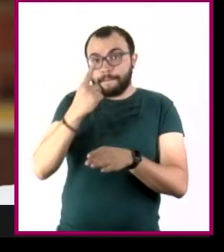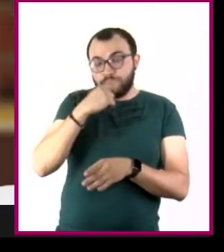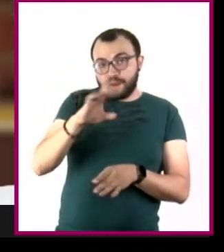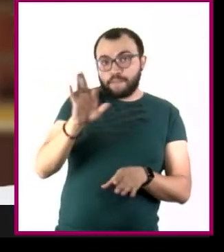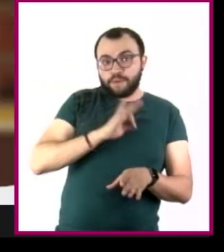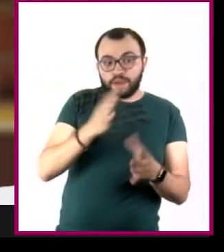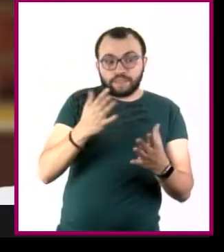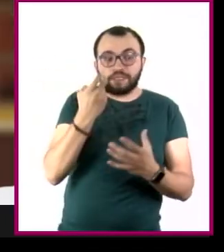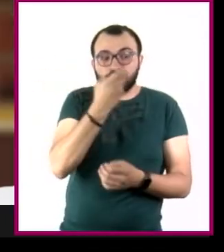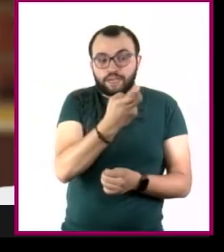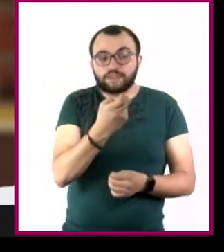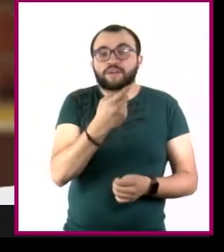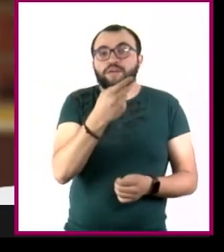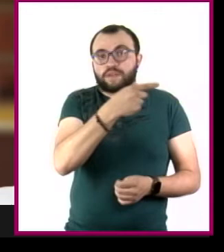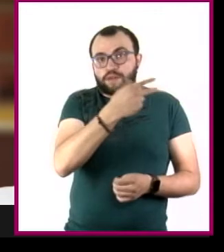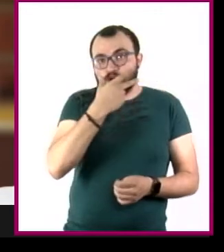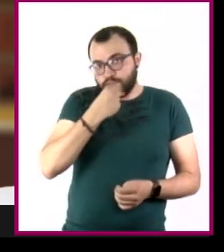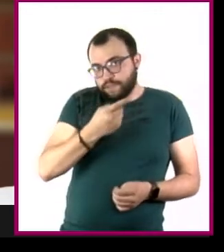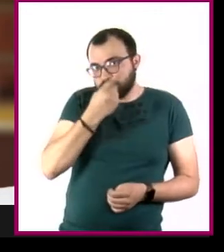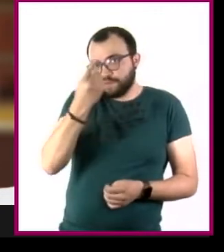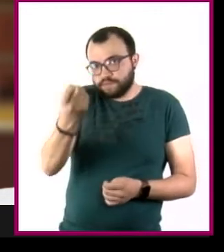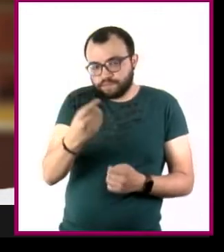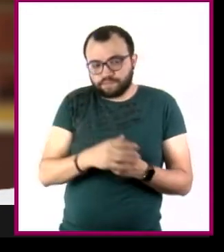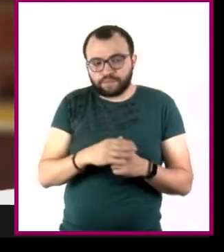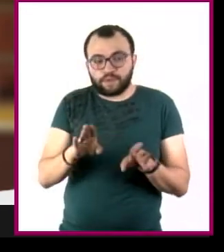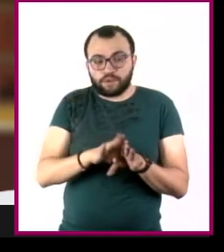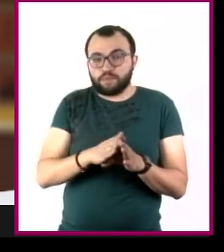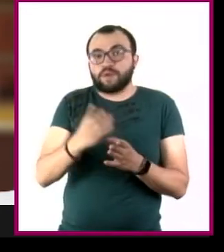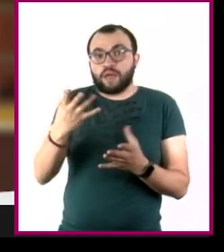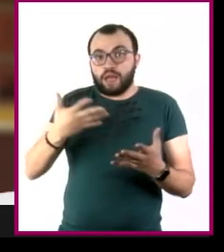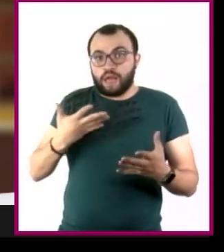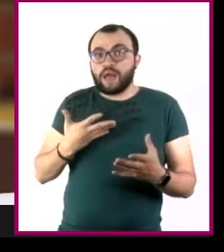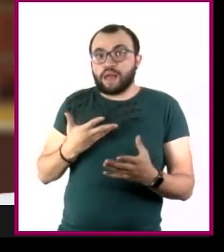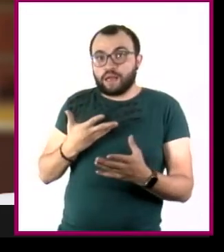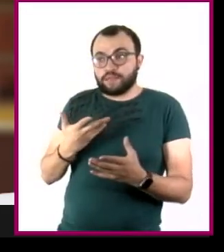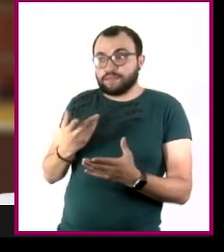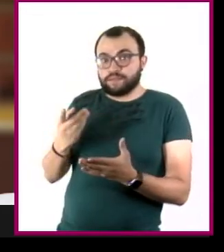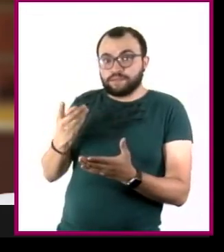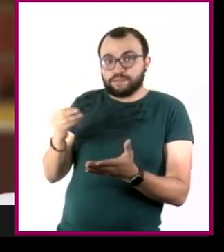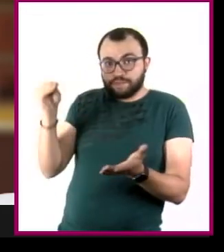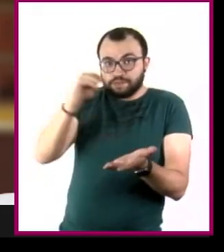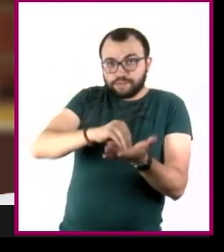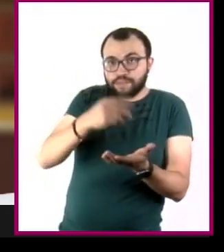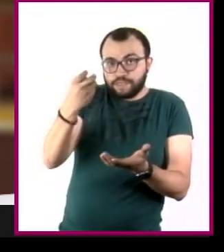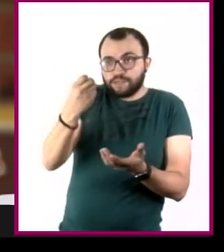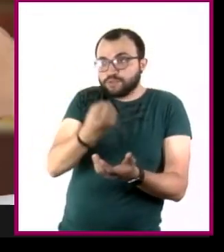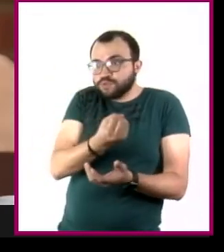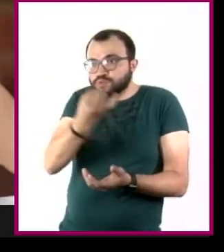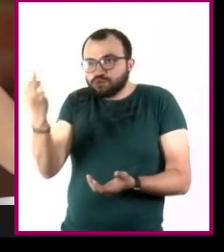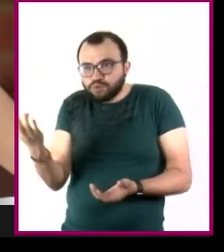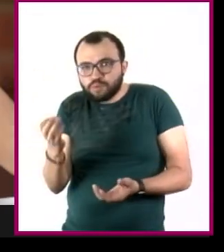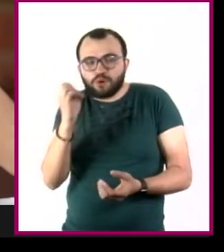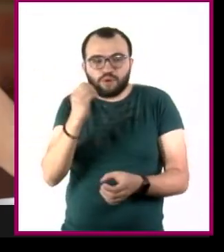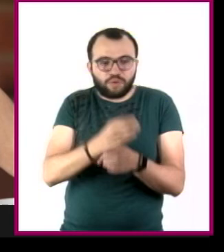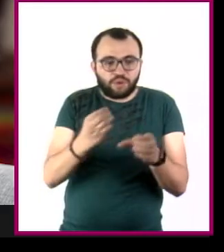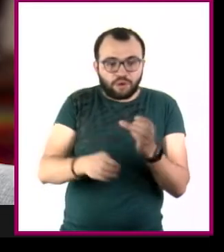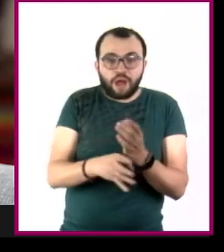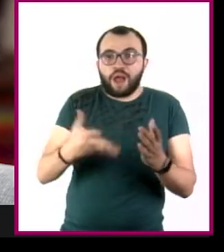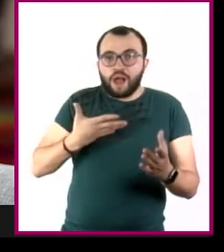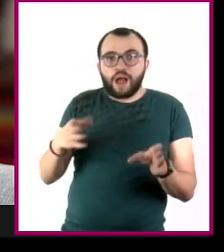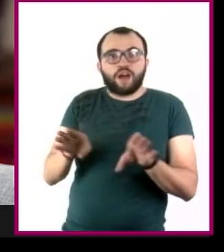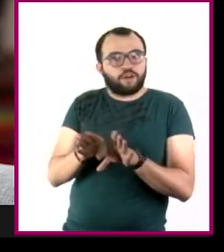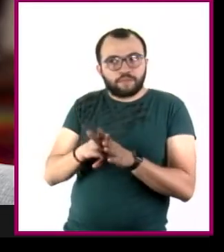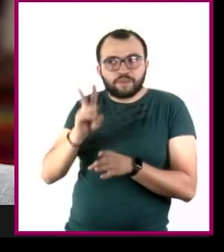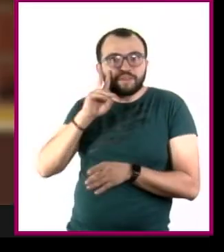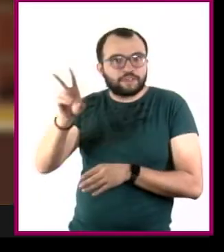la existencia de los objetos físicos e incluso de los números estuviera garantizada por la existencia de Dios. Si Dios